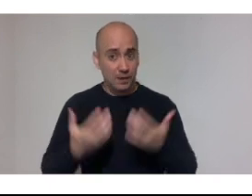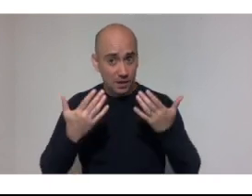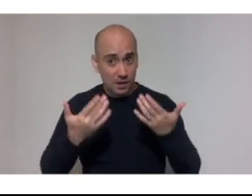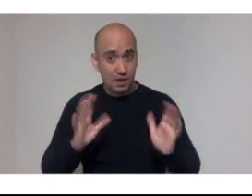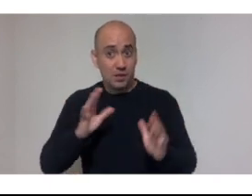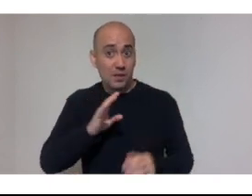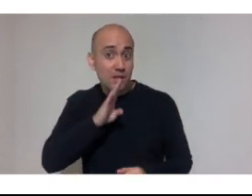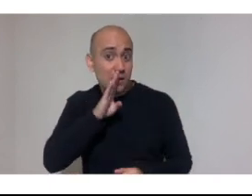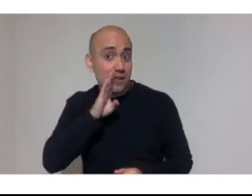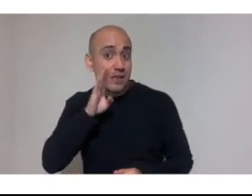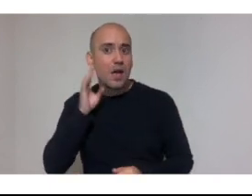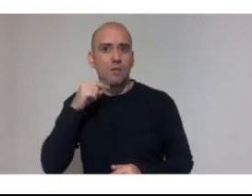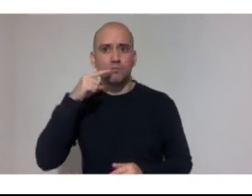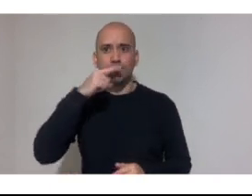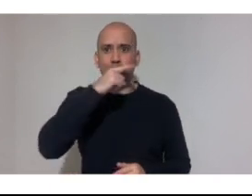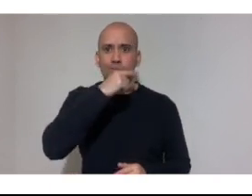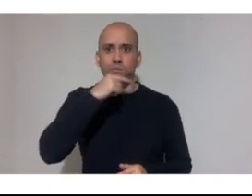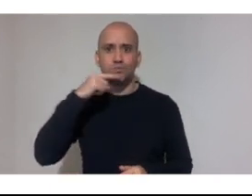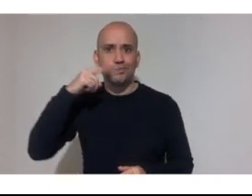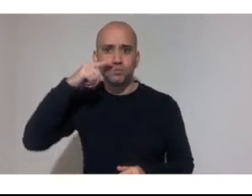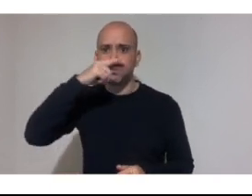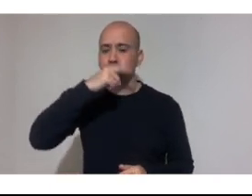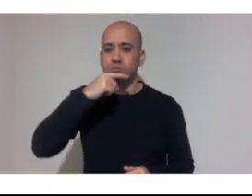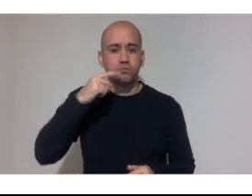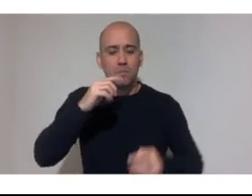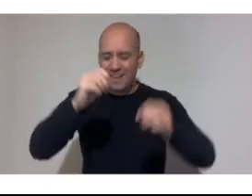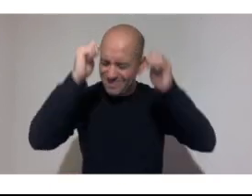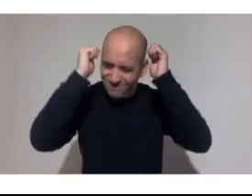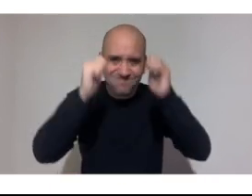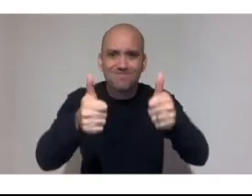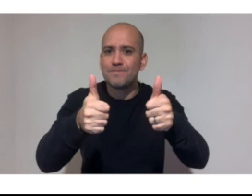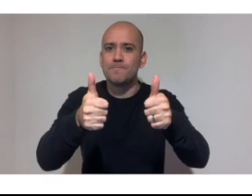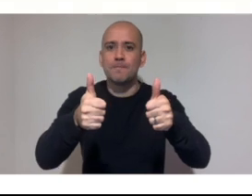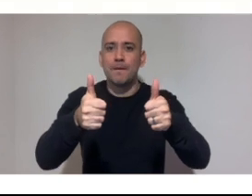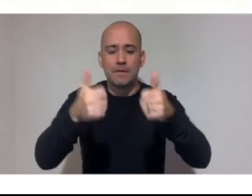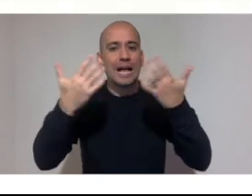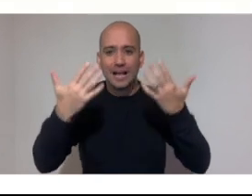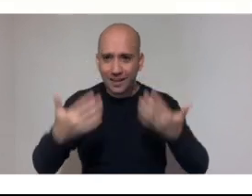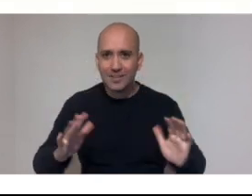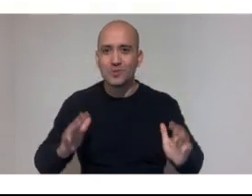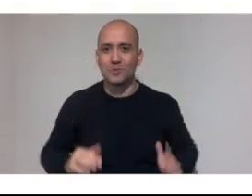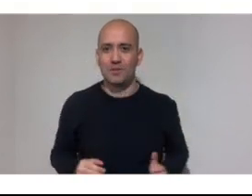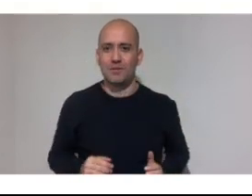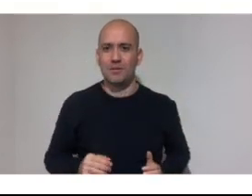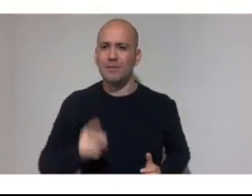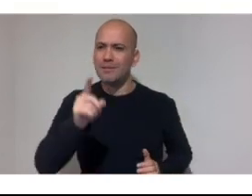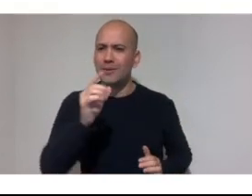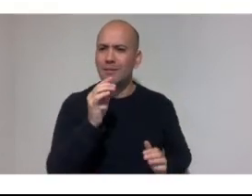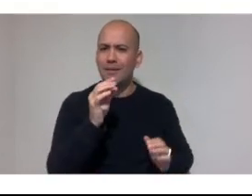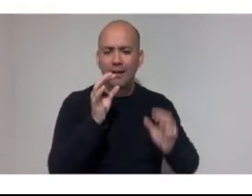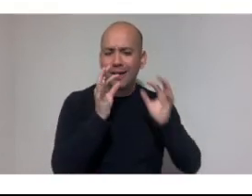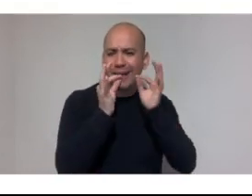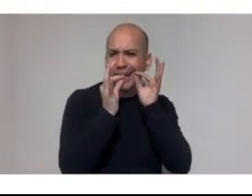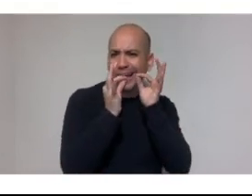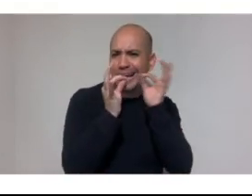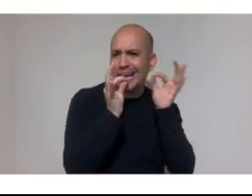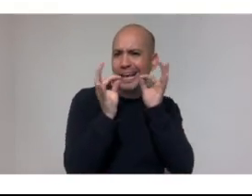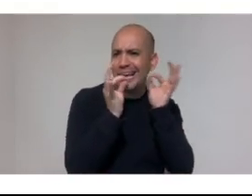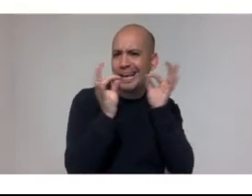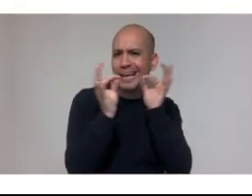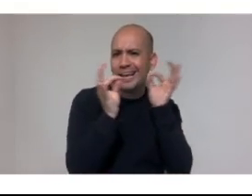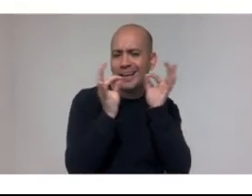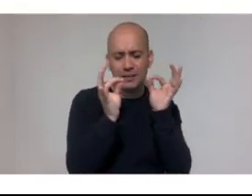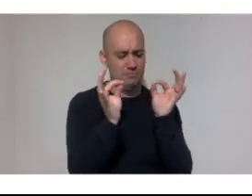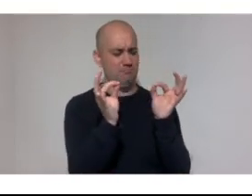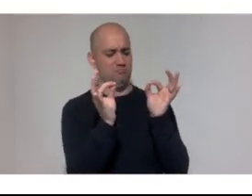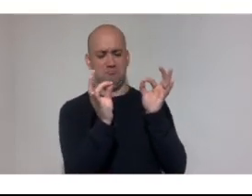Ya que aprendimos a ver cómo se hace una correcta técnica de barrido, ahora vamos a aprender a cómo usar